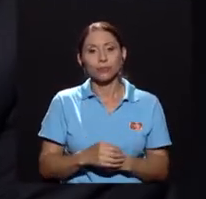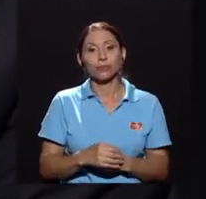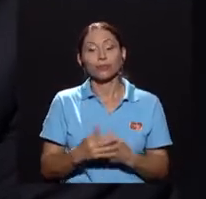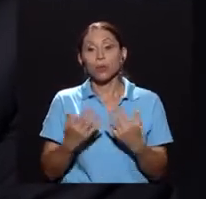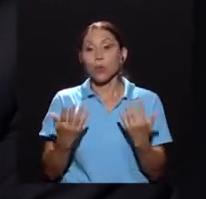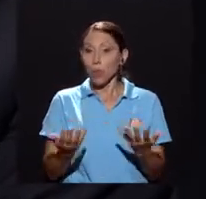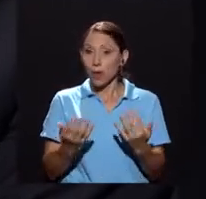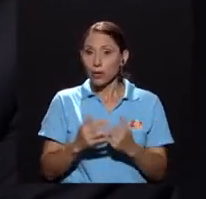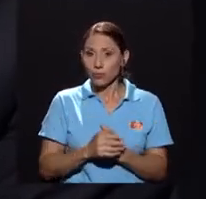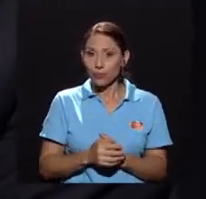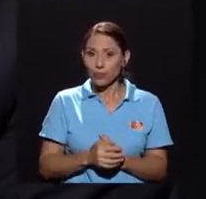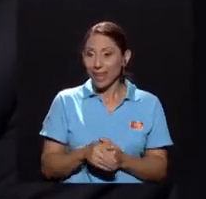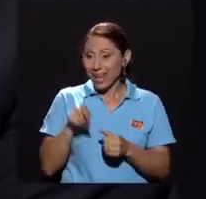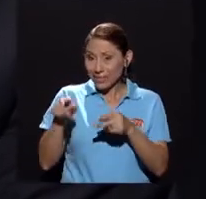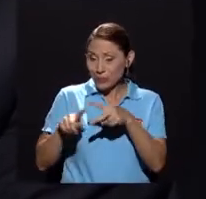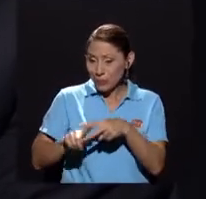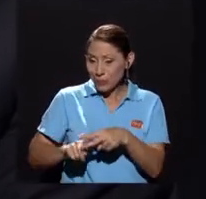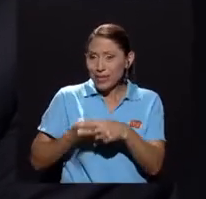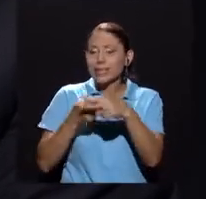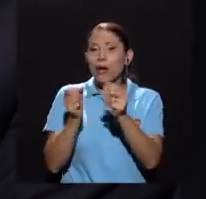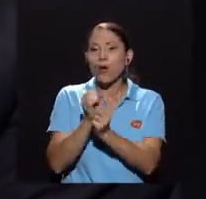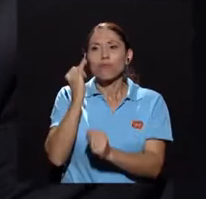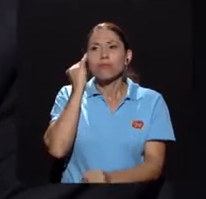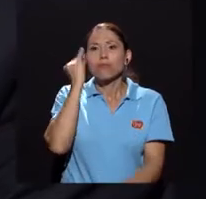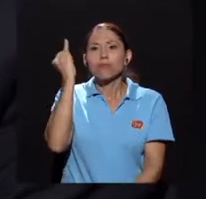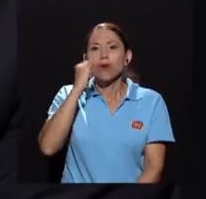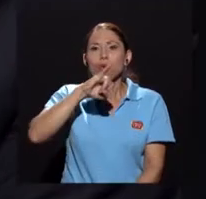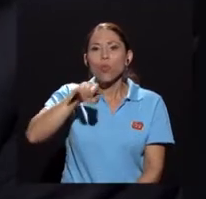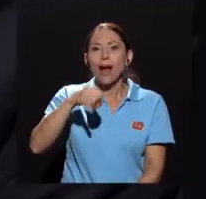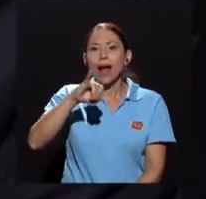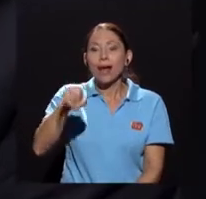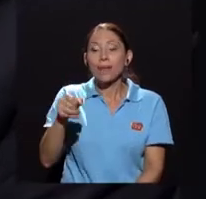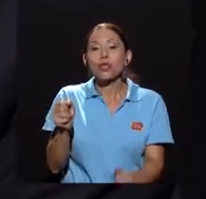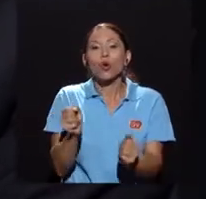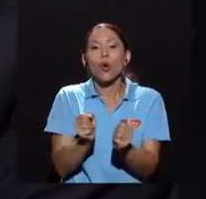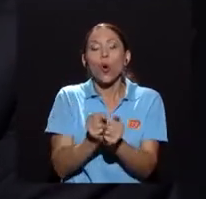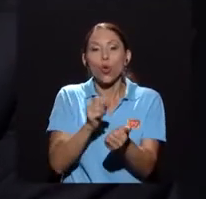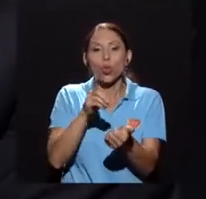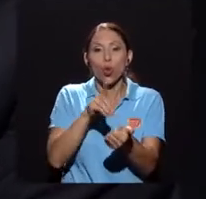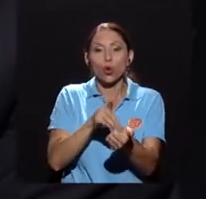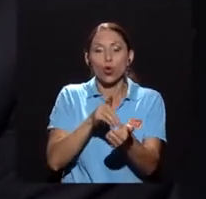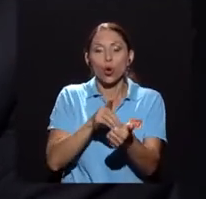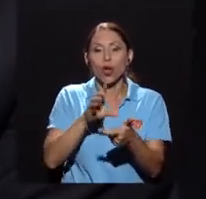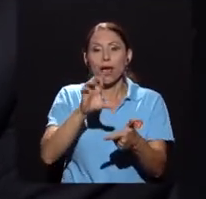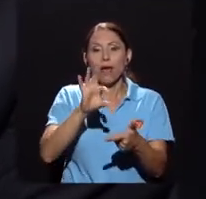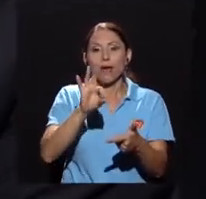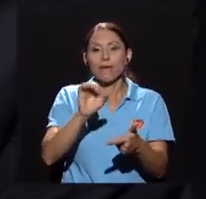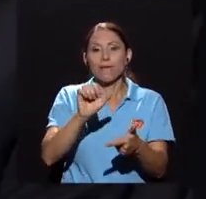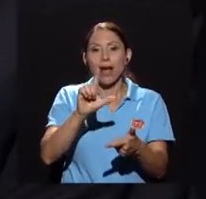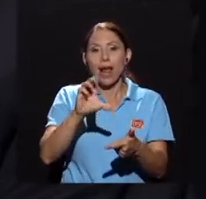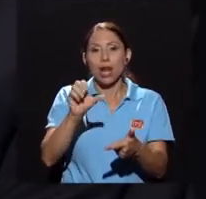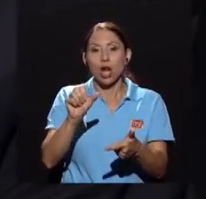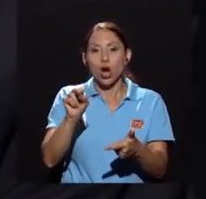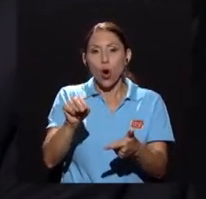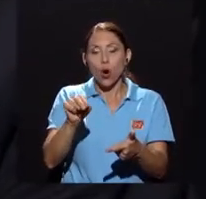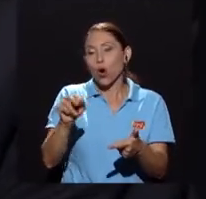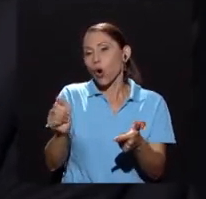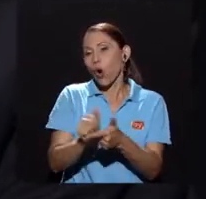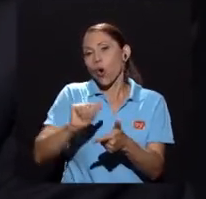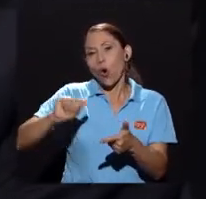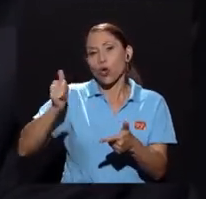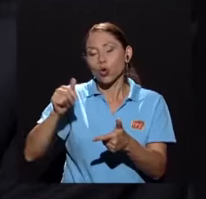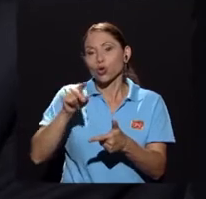lo crea juan jaramillo con el doctor salt con brand y otros colegas y yo me encontré la foto